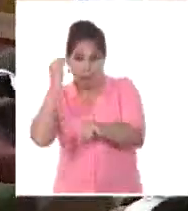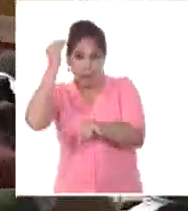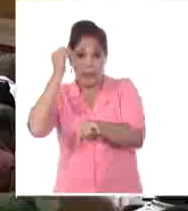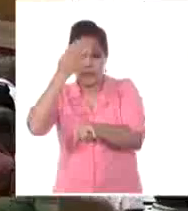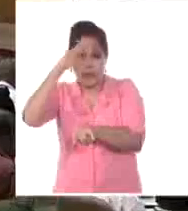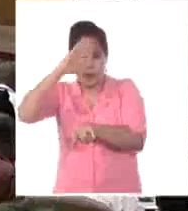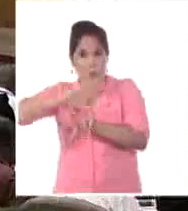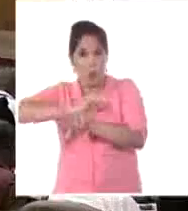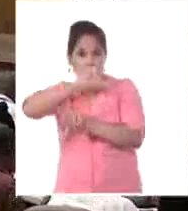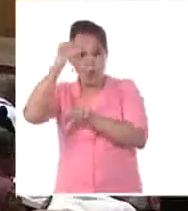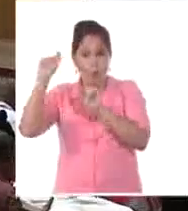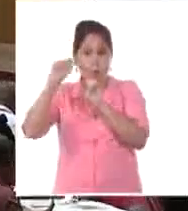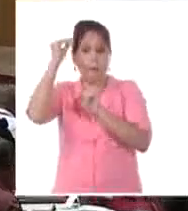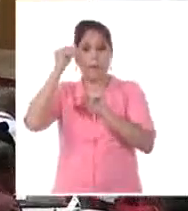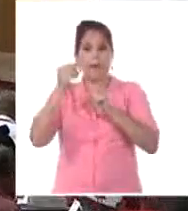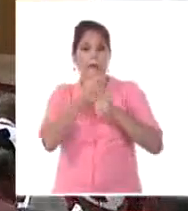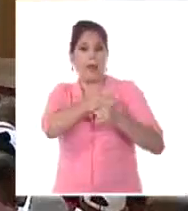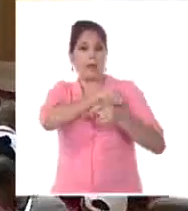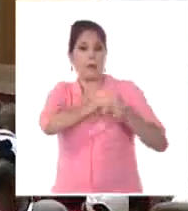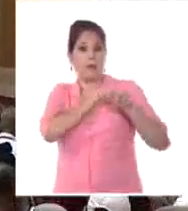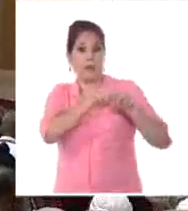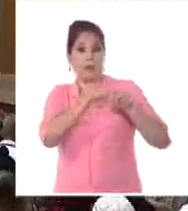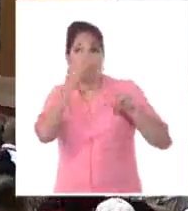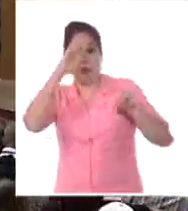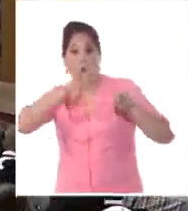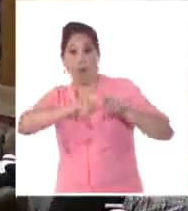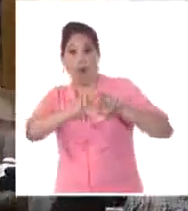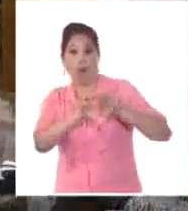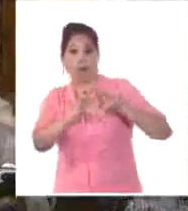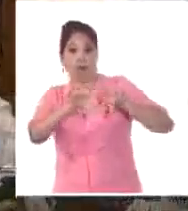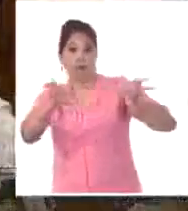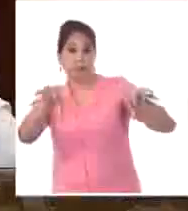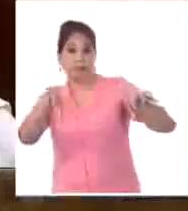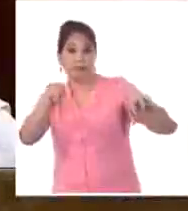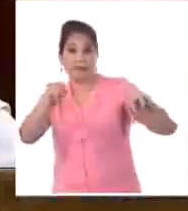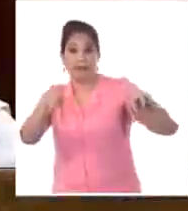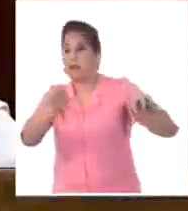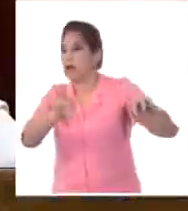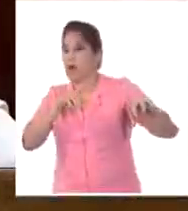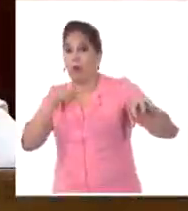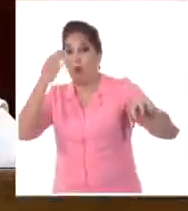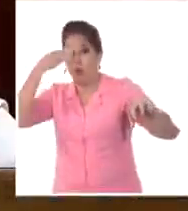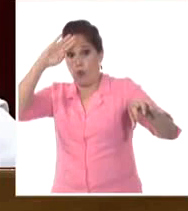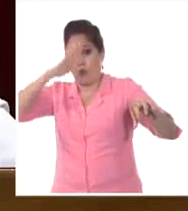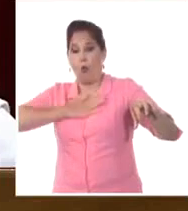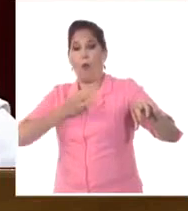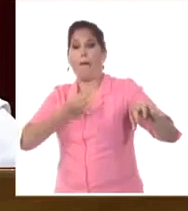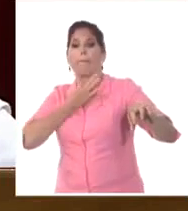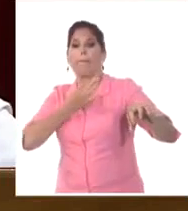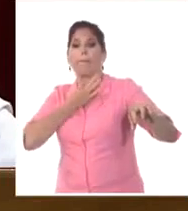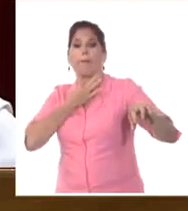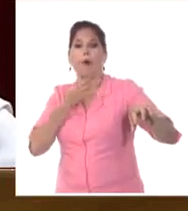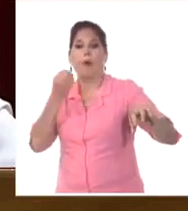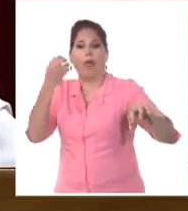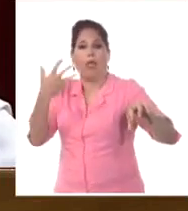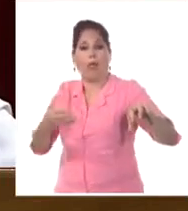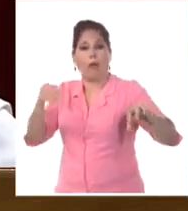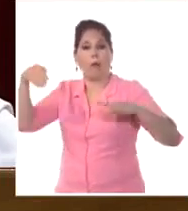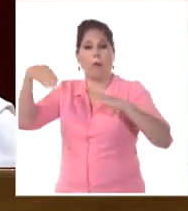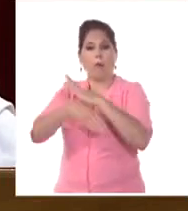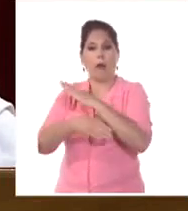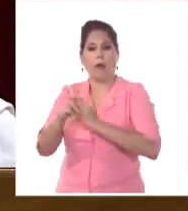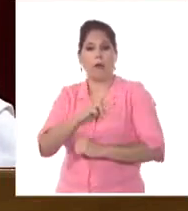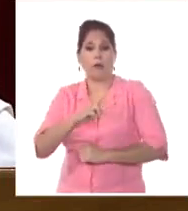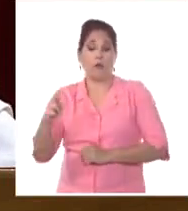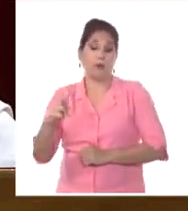vez separada de España y rota la conexión artificial que la liga con ella, es incapaz de sostenerse